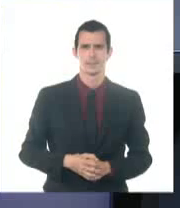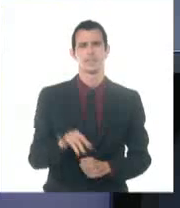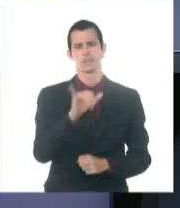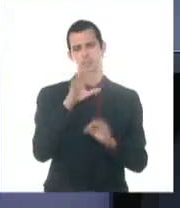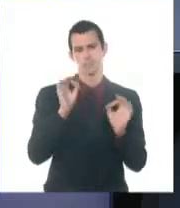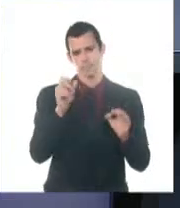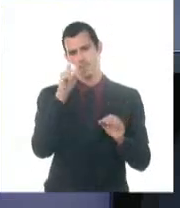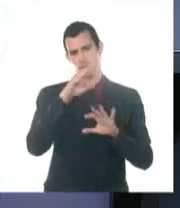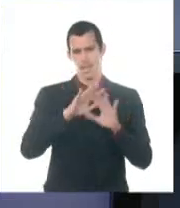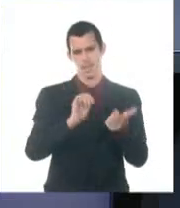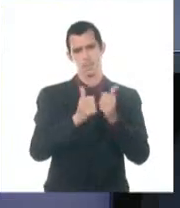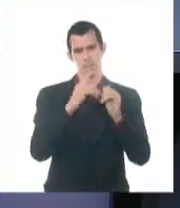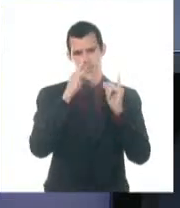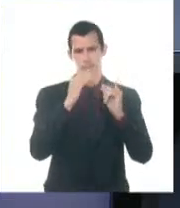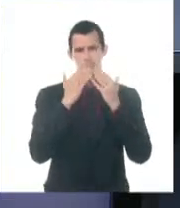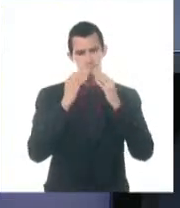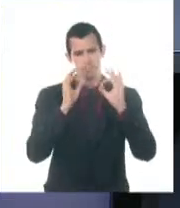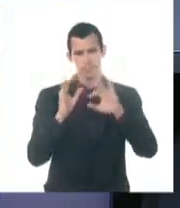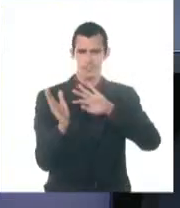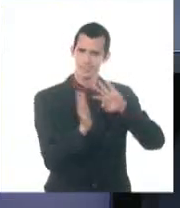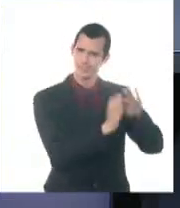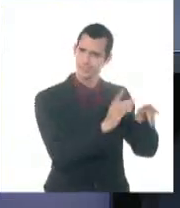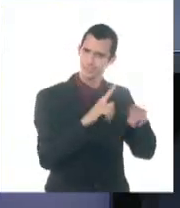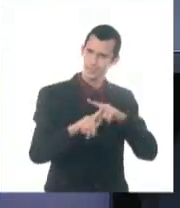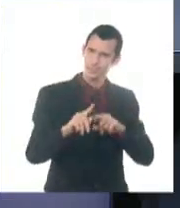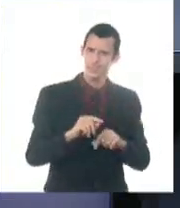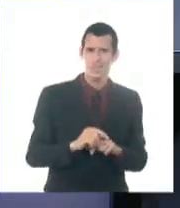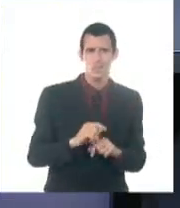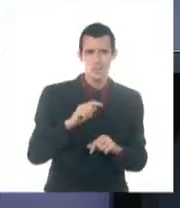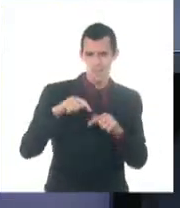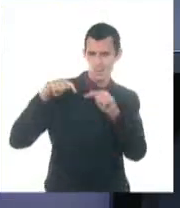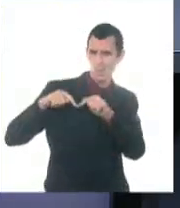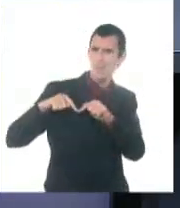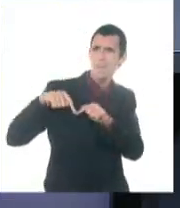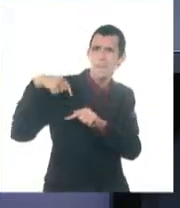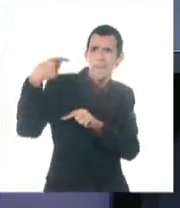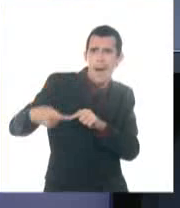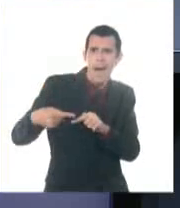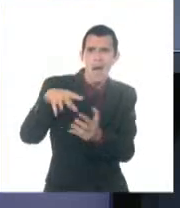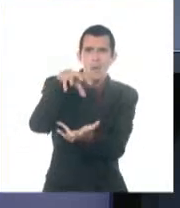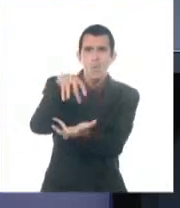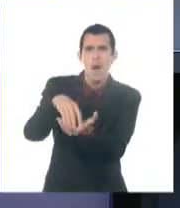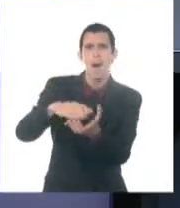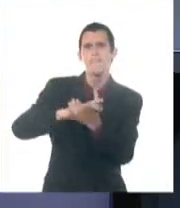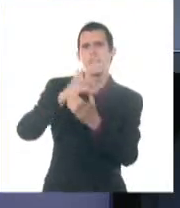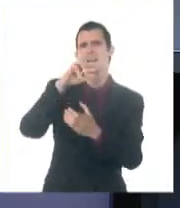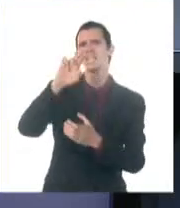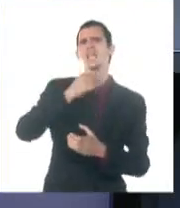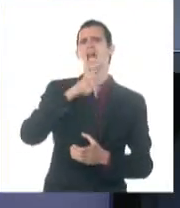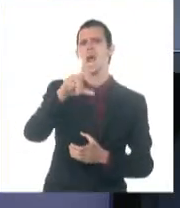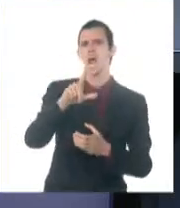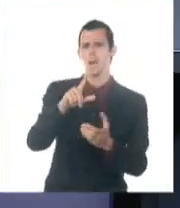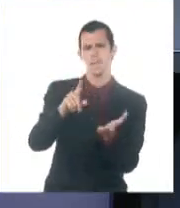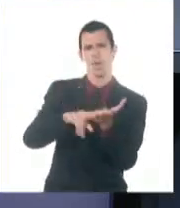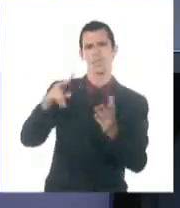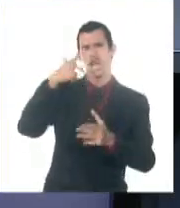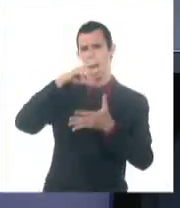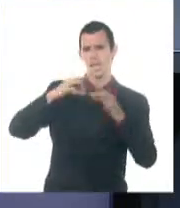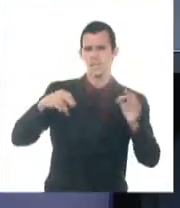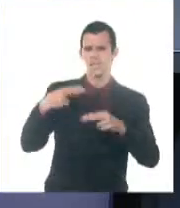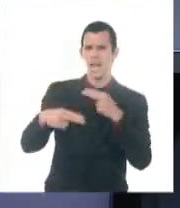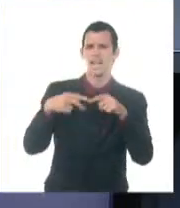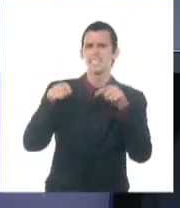Menos de 24 horas se realizó la extracción en el puerto del Mariel de un equipo de bombeo adquirido por el país para